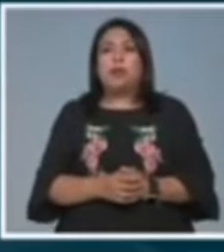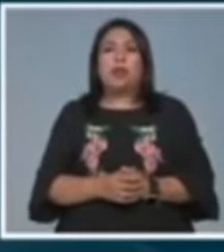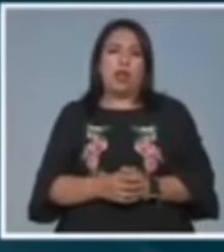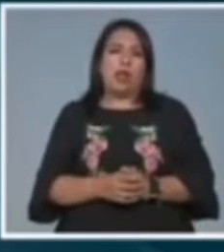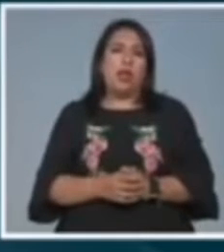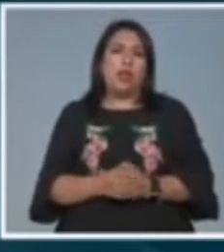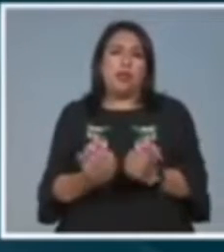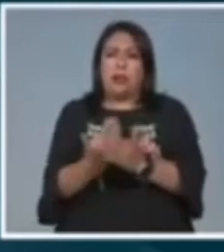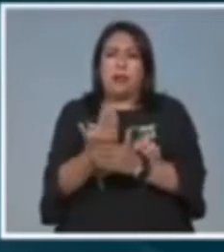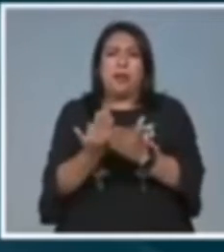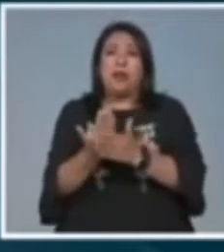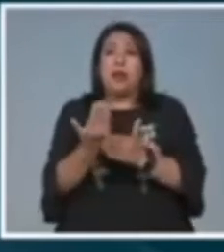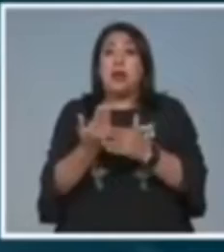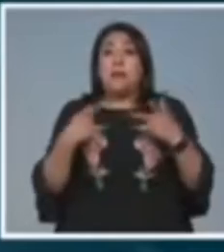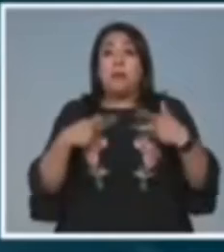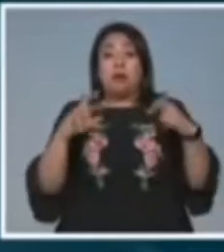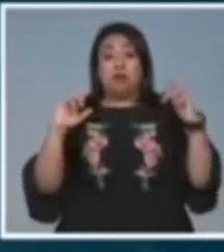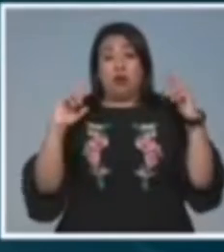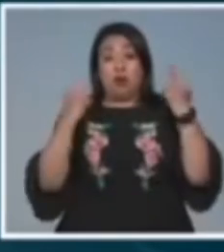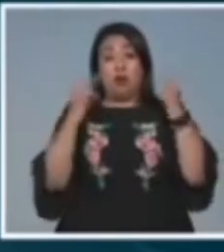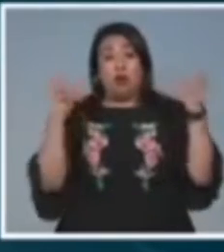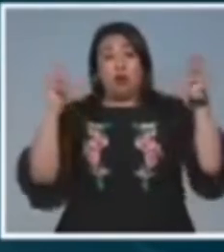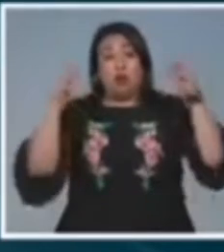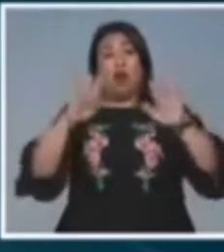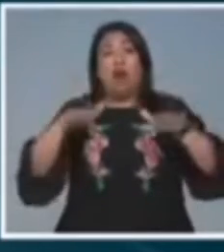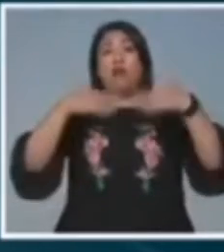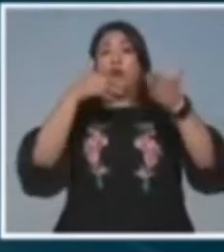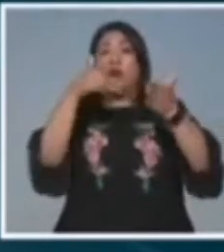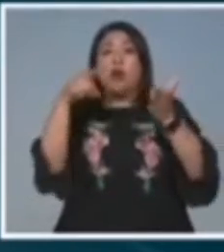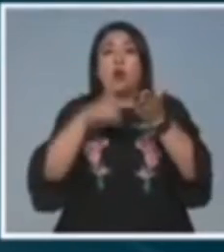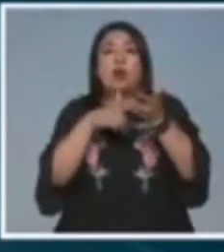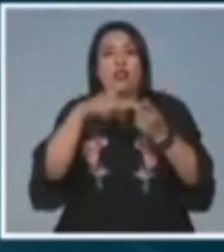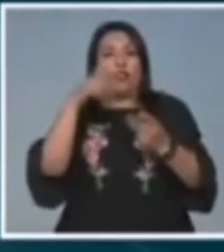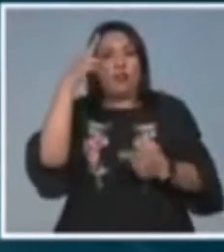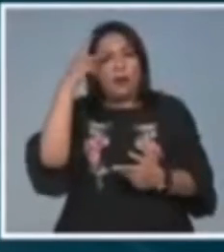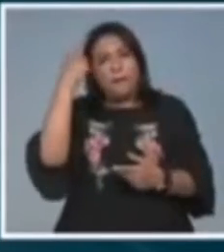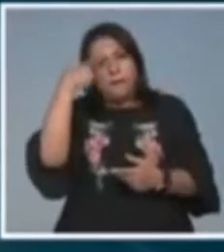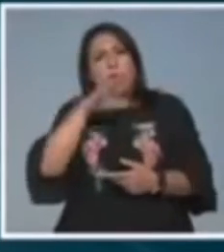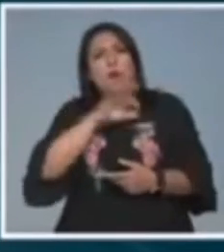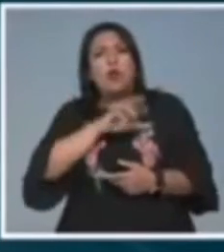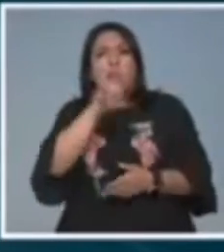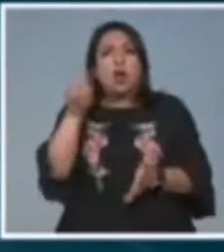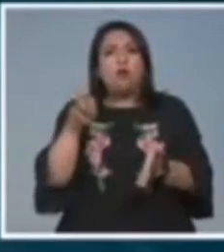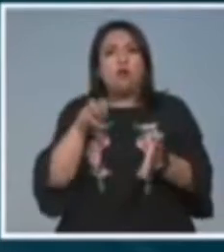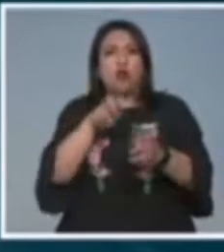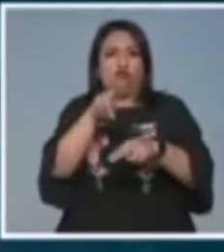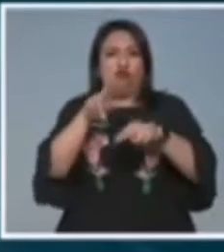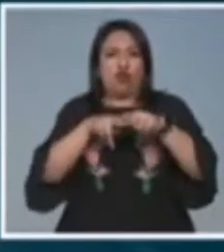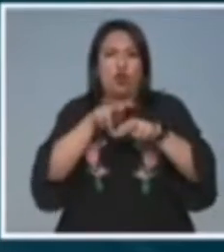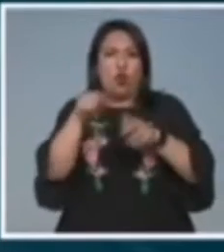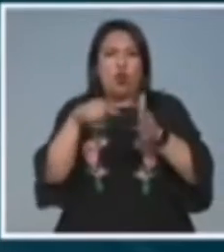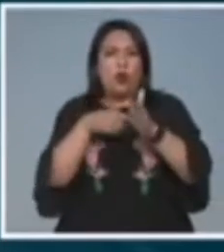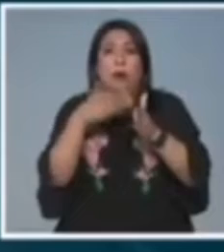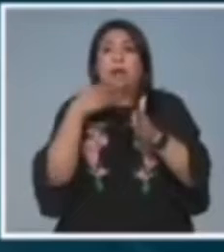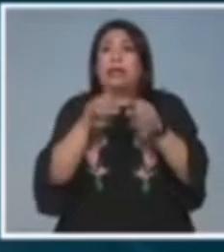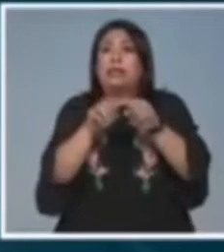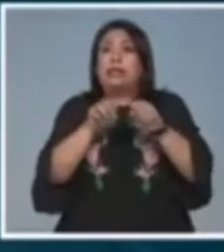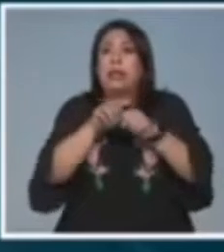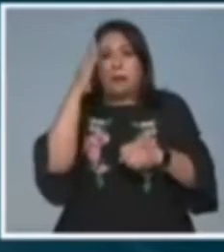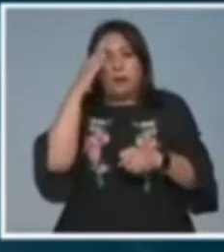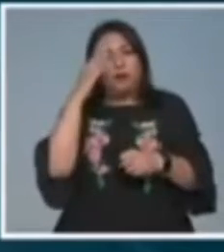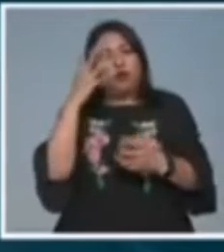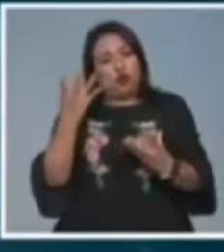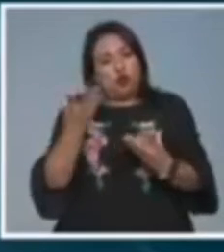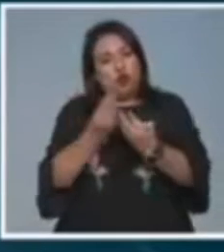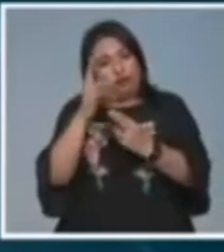Desde muy temprano, la gente comenzó a reunirse a las afueras del Palacio de Bellas Artes para poder tener un buen lugar en la sala principal y ser parte